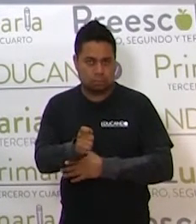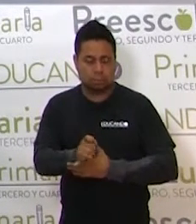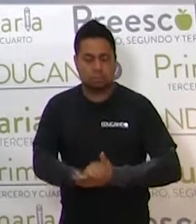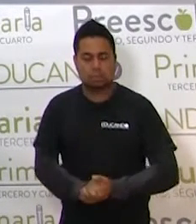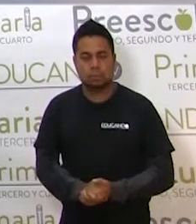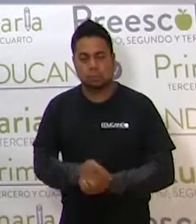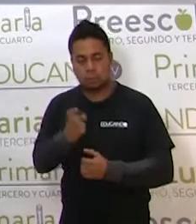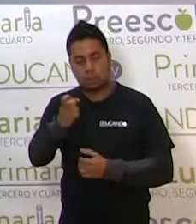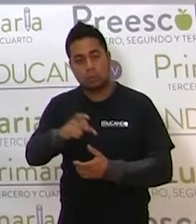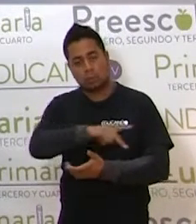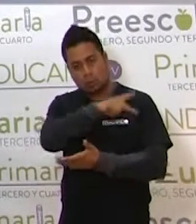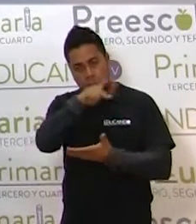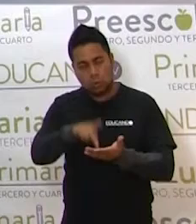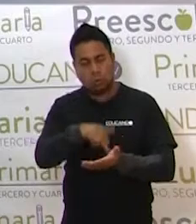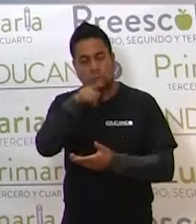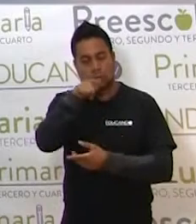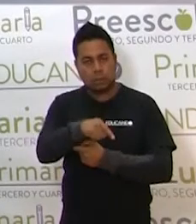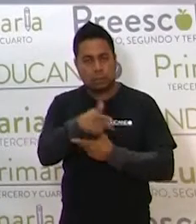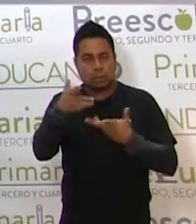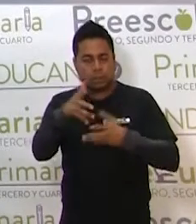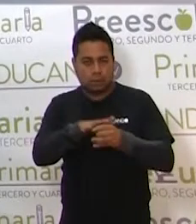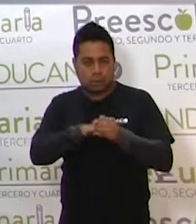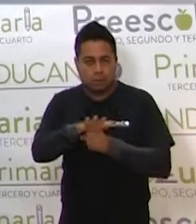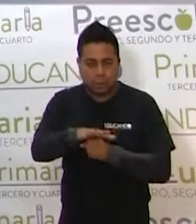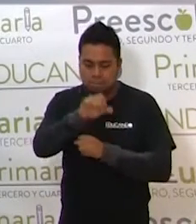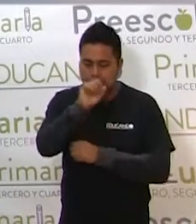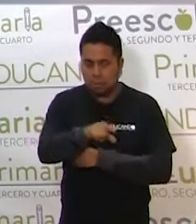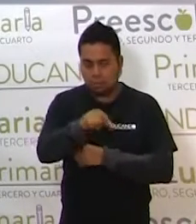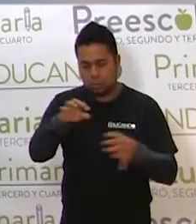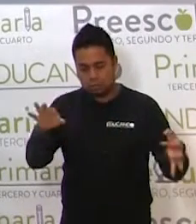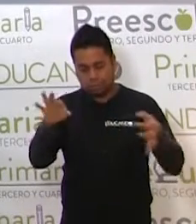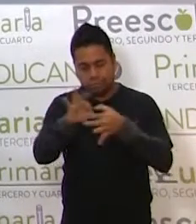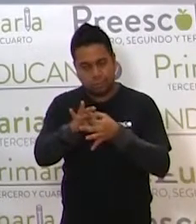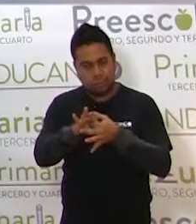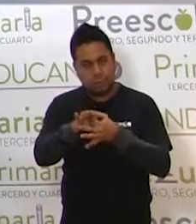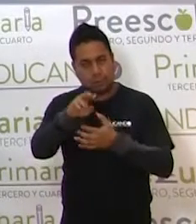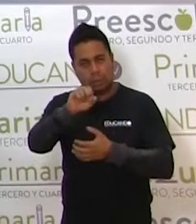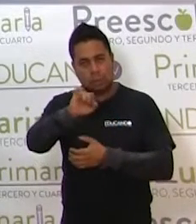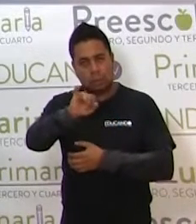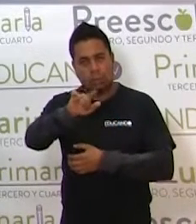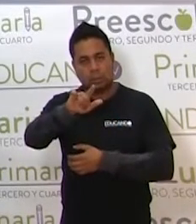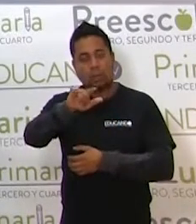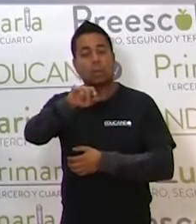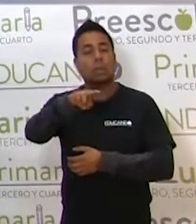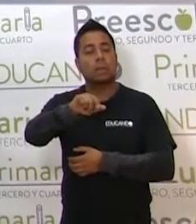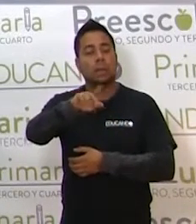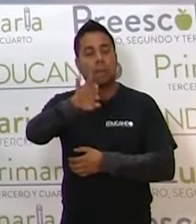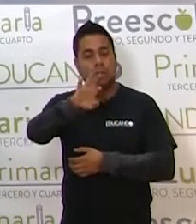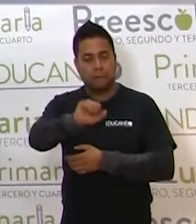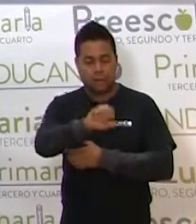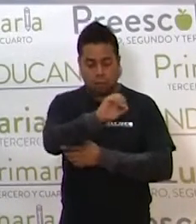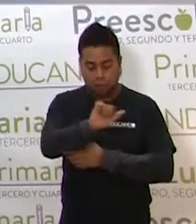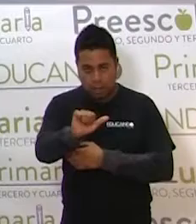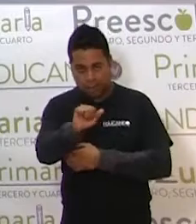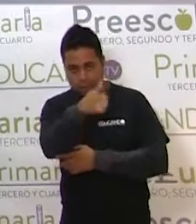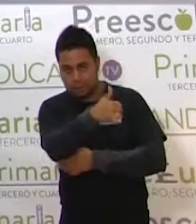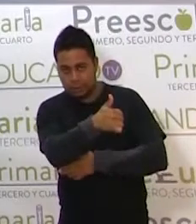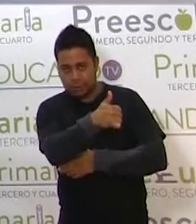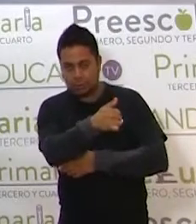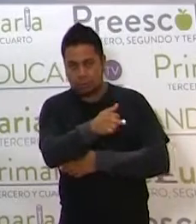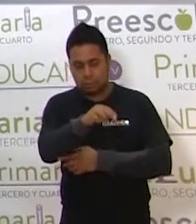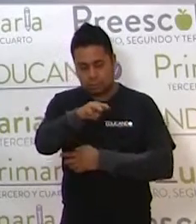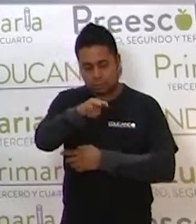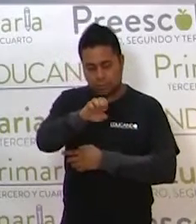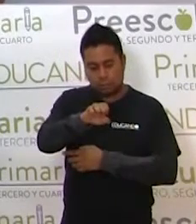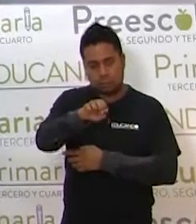nuevamente hacemos lo que es una final bien hoa sería 6 min